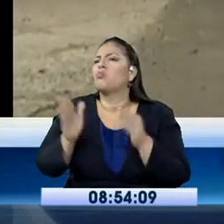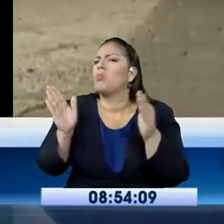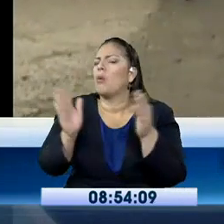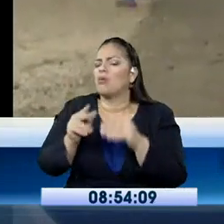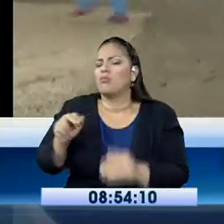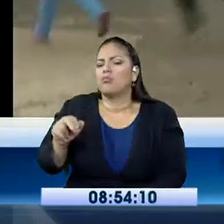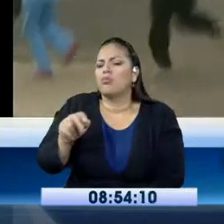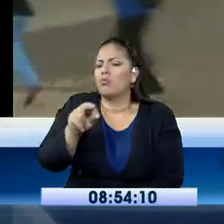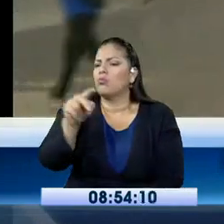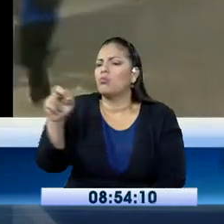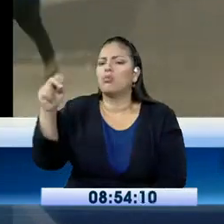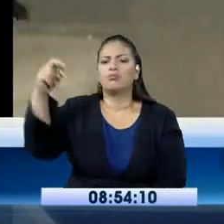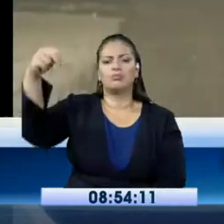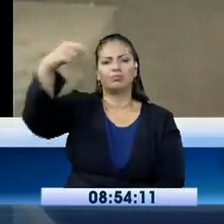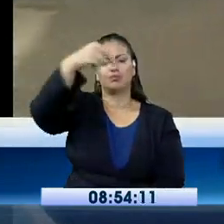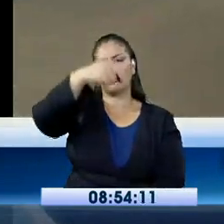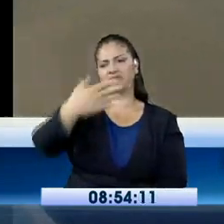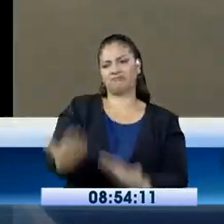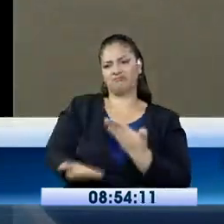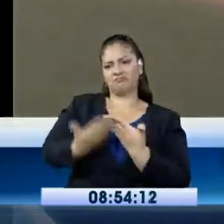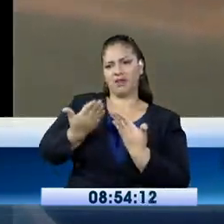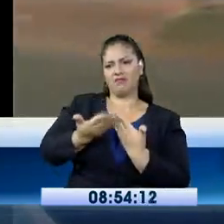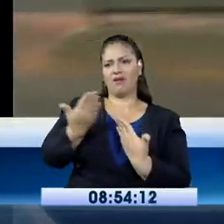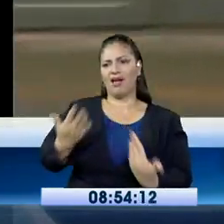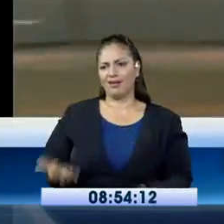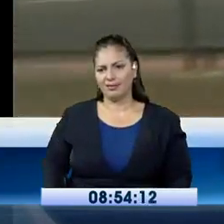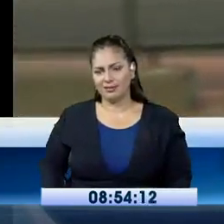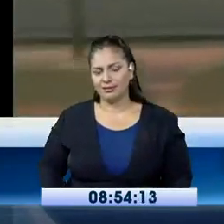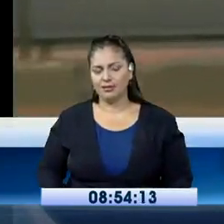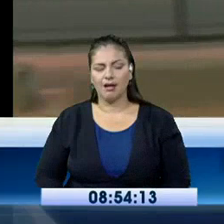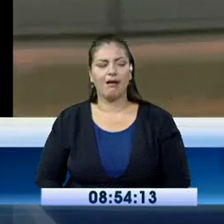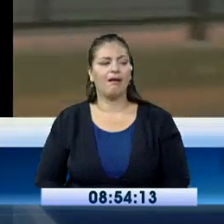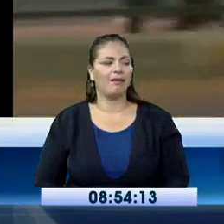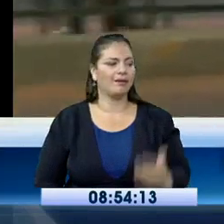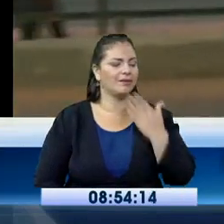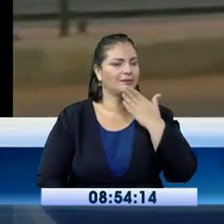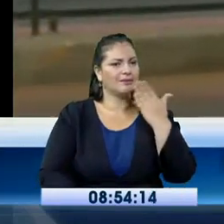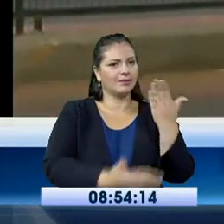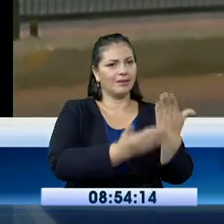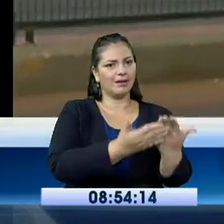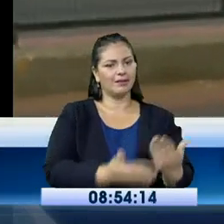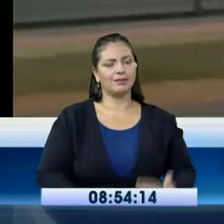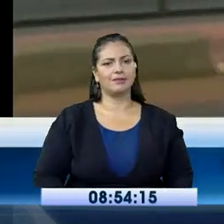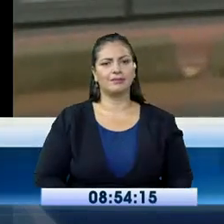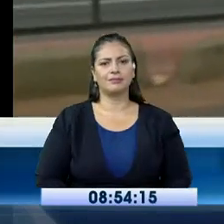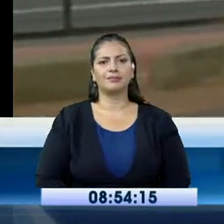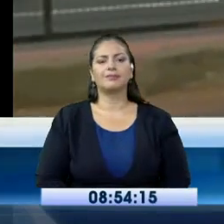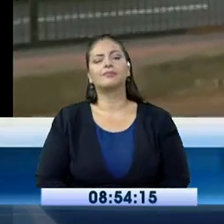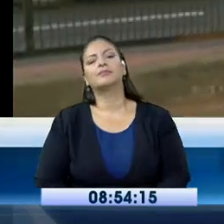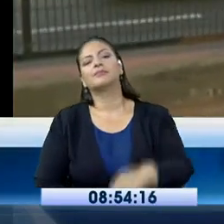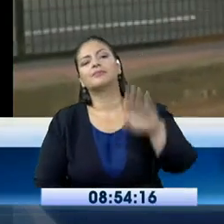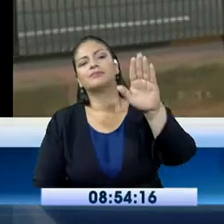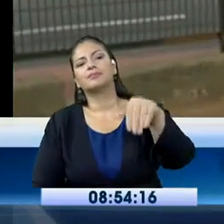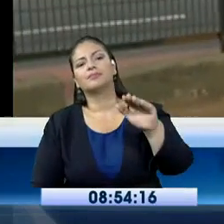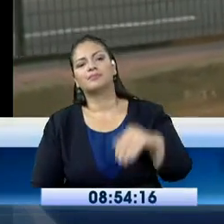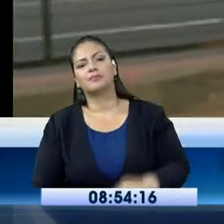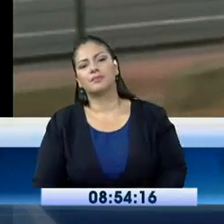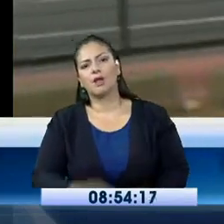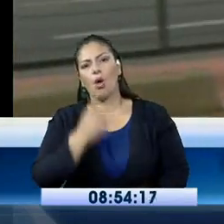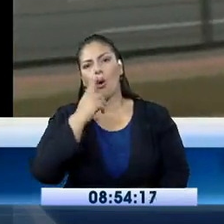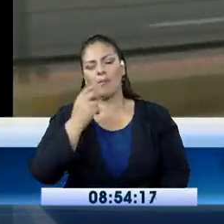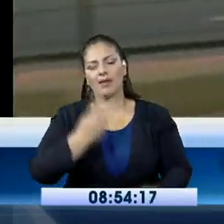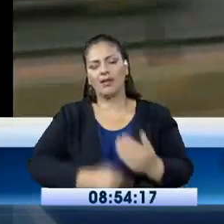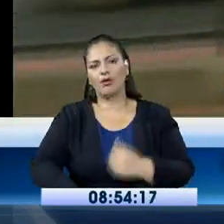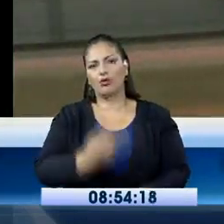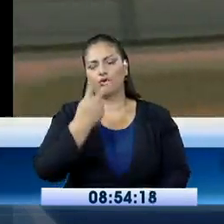se le hace más fácil la pasada. Gracias, amigo. Vamos a preguntarle acá al caballero, padre de familia que va con sus 2 niños, ¿por